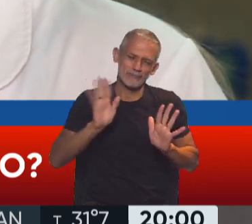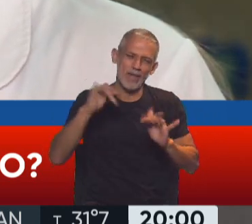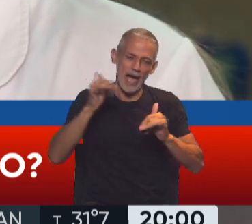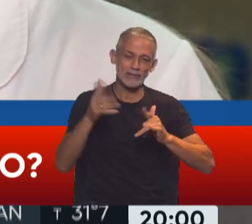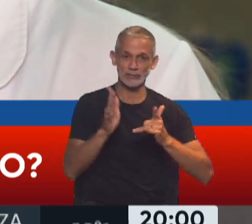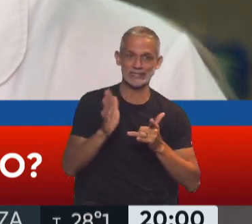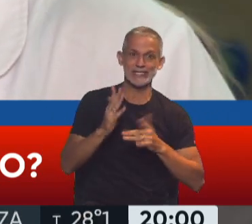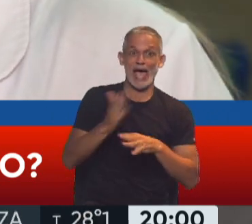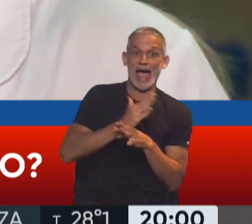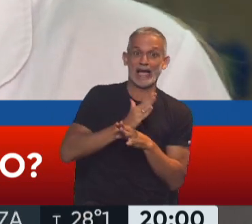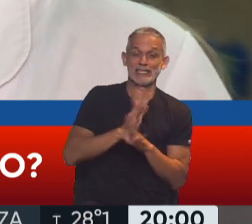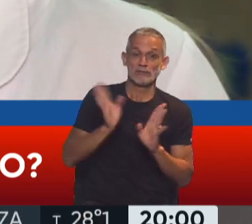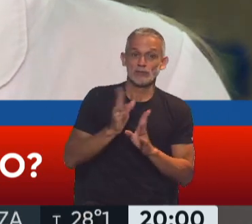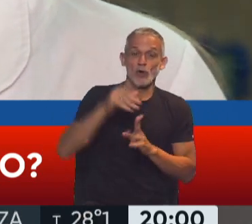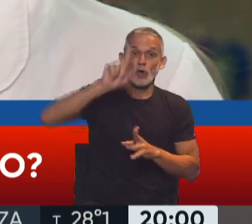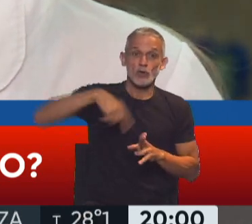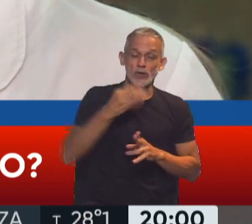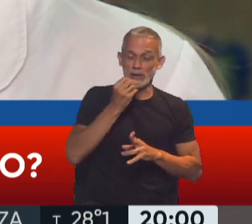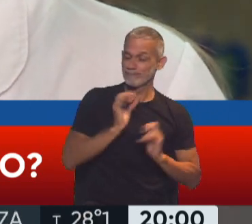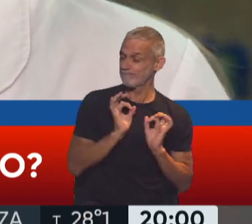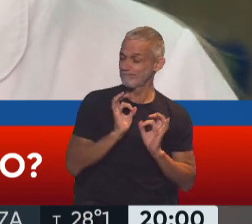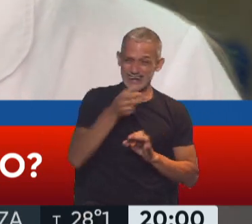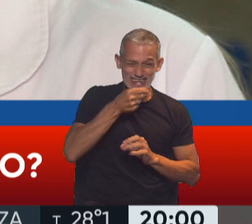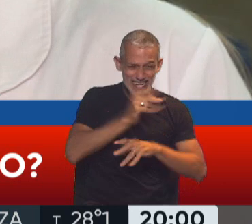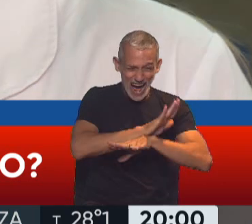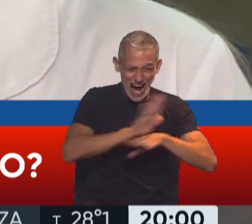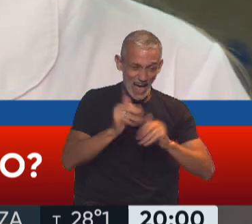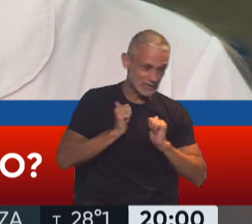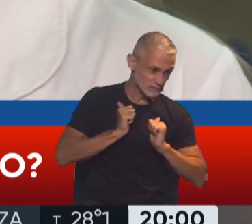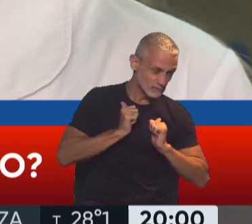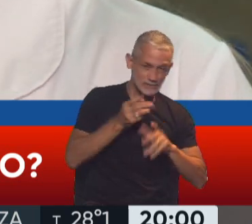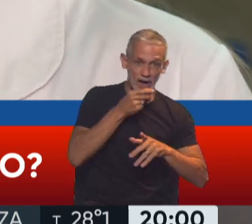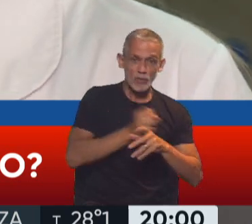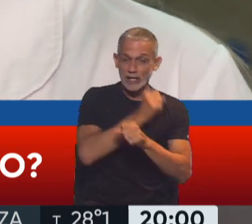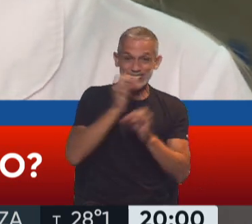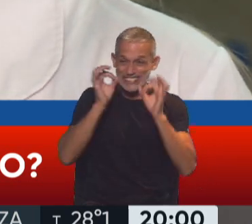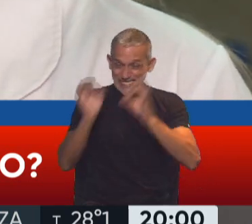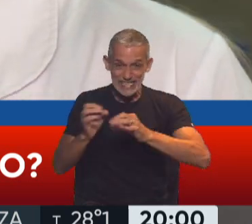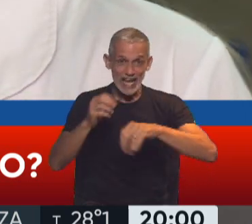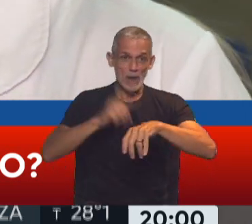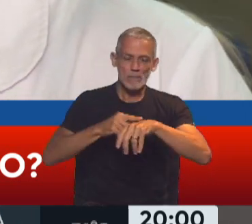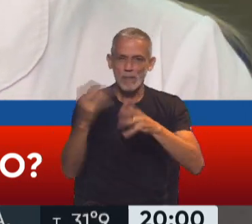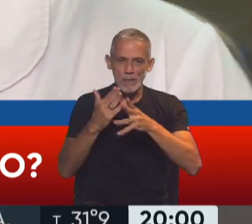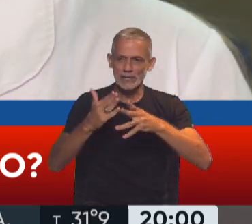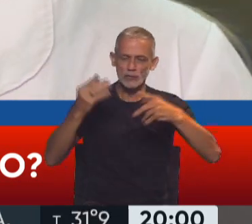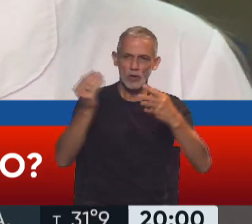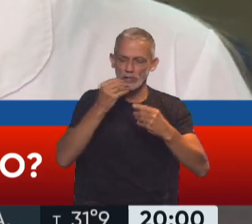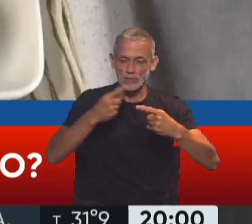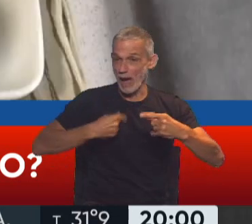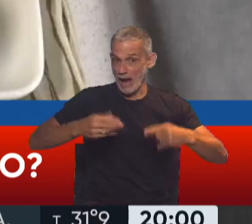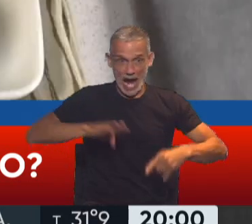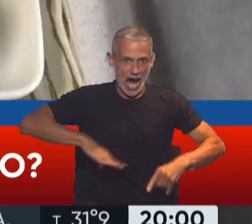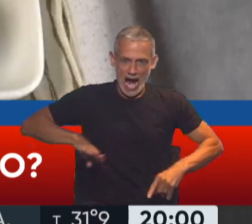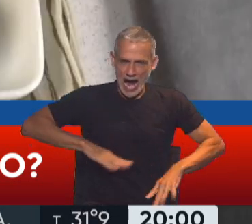compensamos un poquito de antemano y por ahí durante todo el día no comemos nada, ¿sí? Esto nos lleva a que llegamos al momento de la fiesta, tenemos un hambre